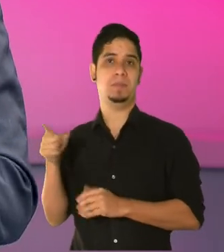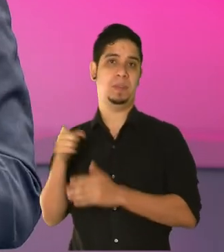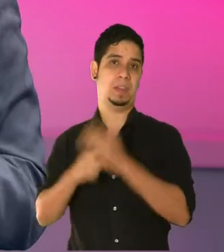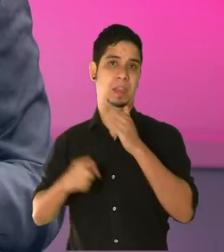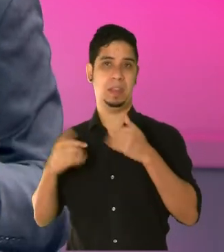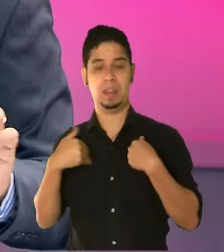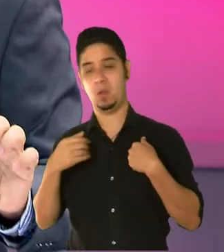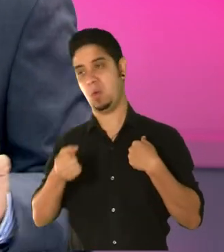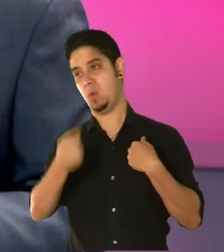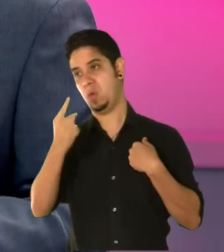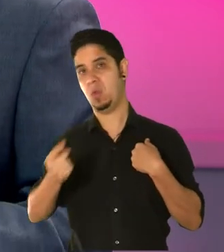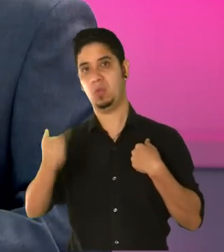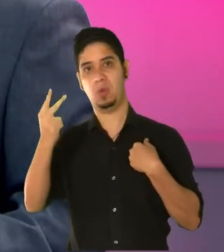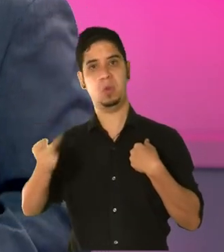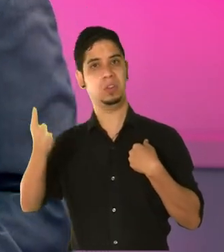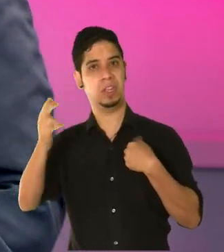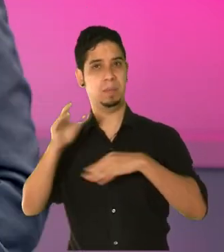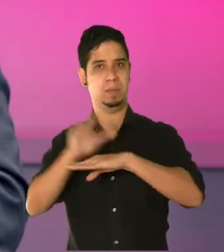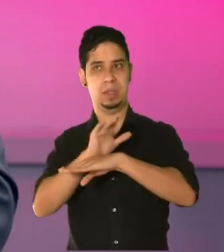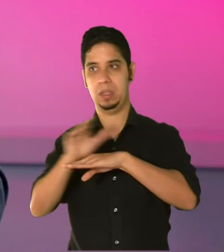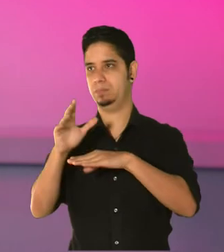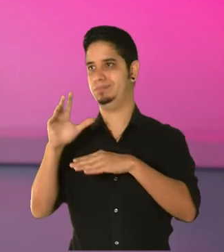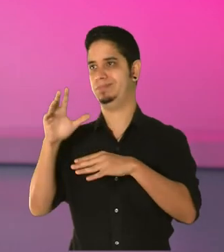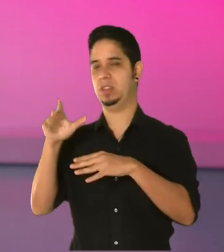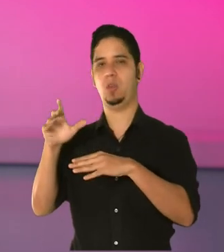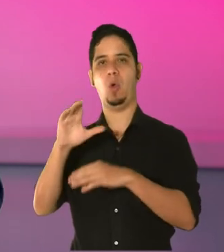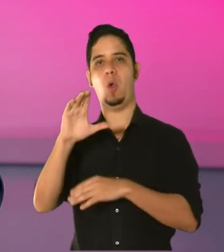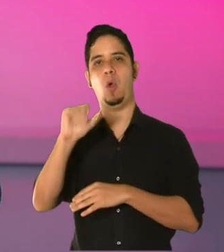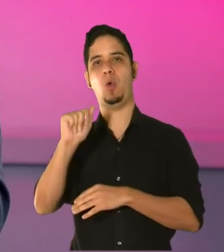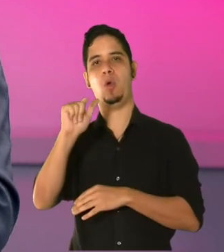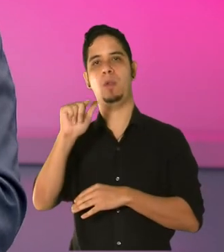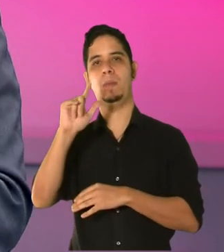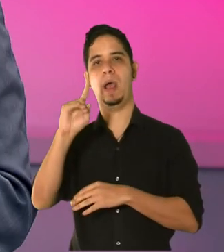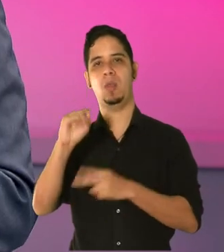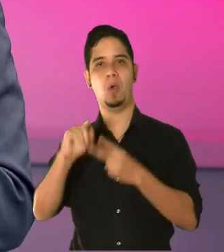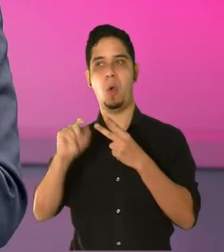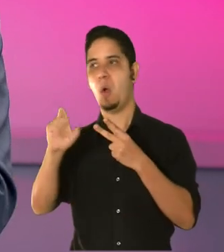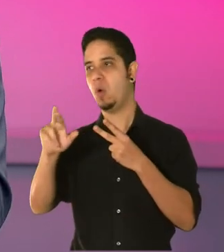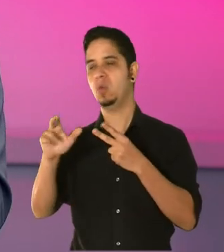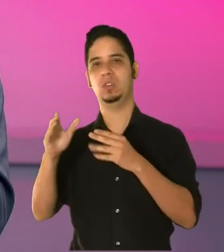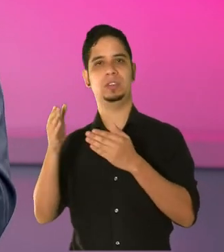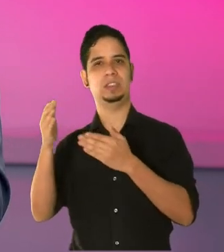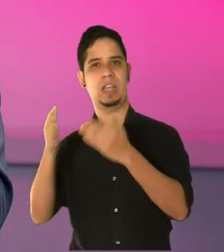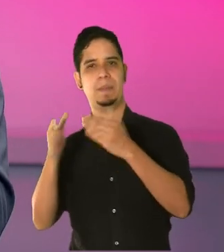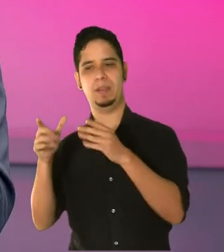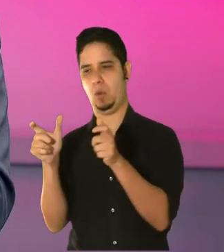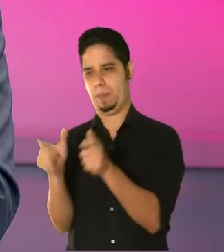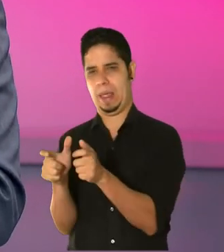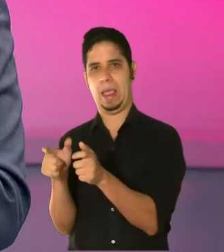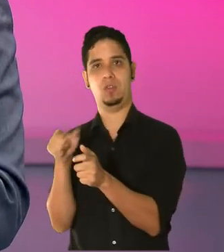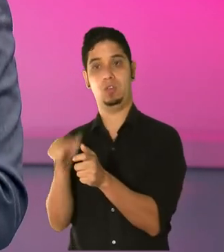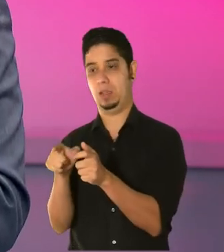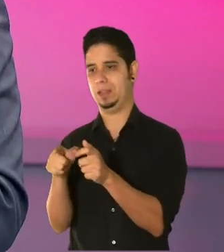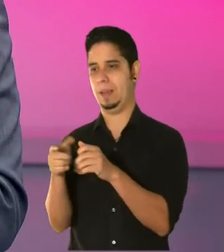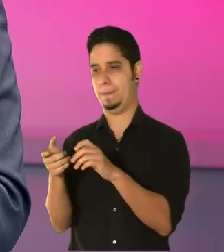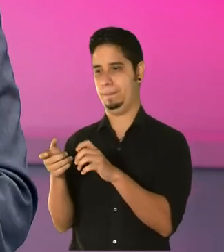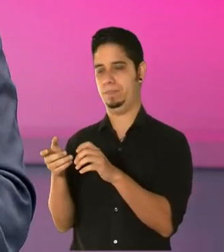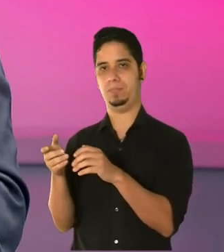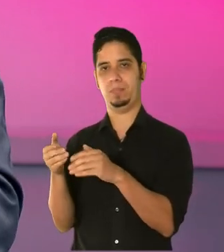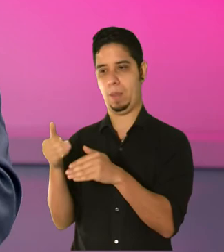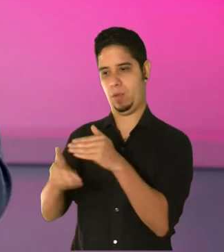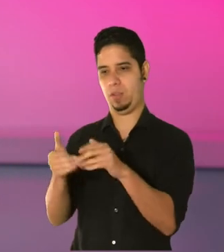empleados que tiene el colmado y toda la esquina su oficina pequeña de servicio hizo bien difíciles el proceso de